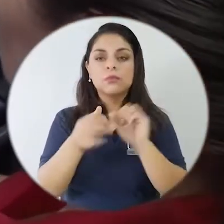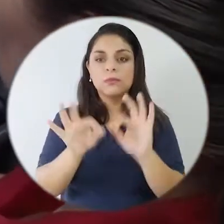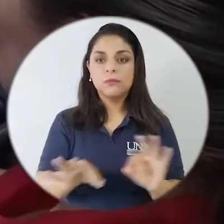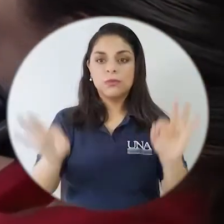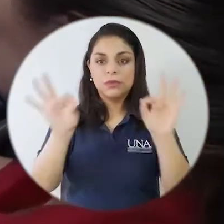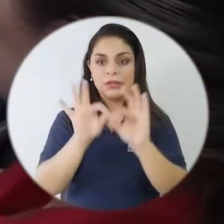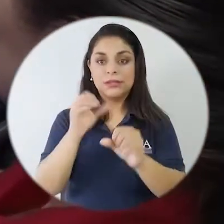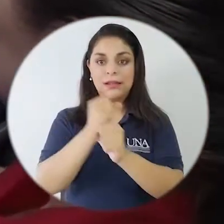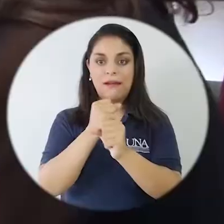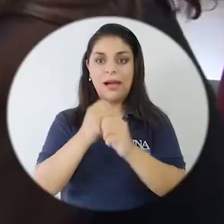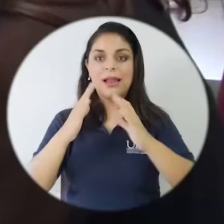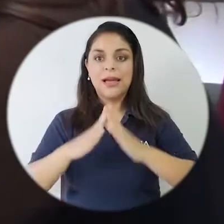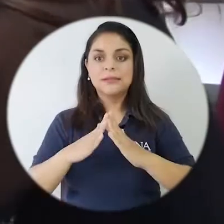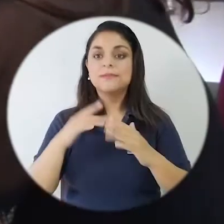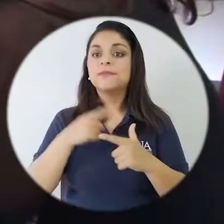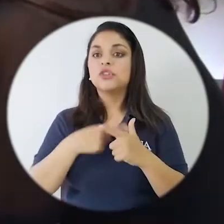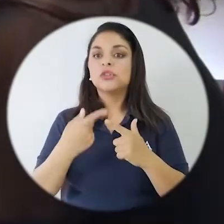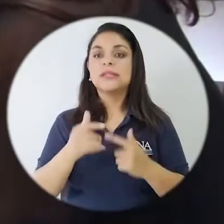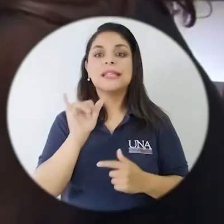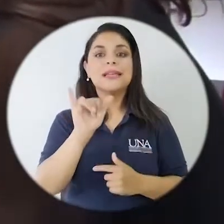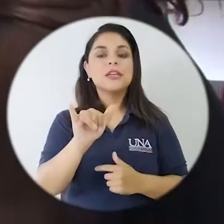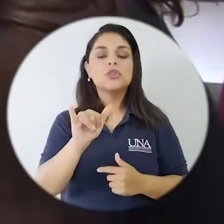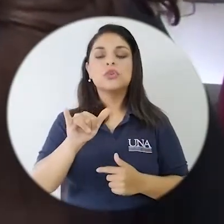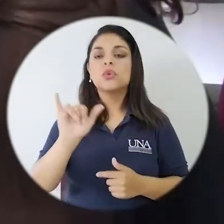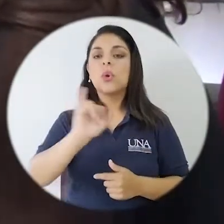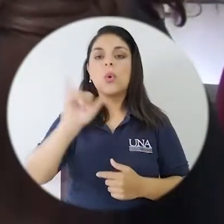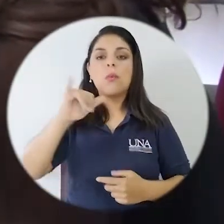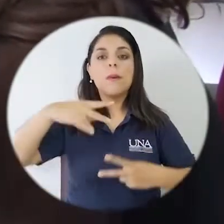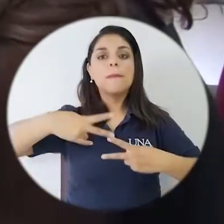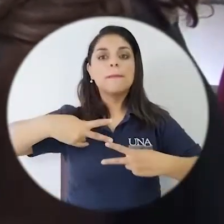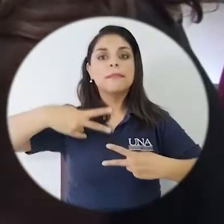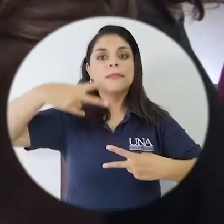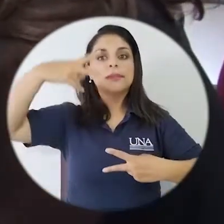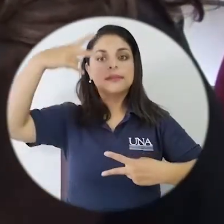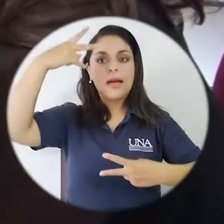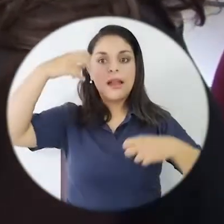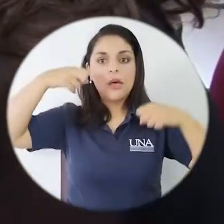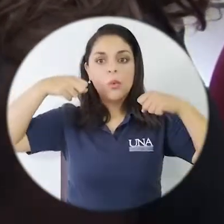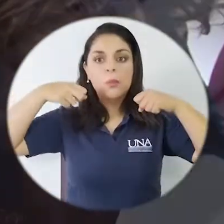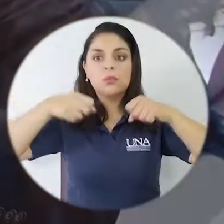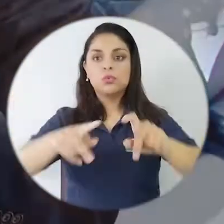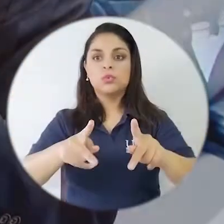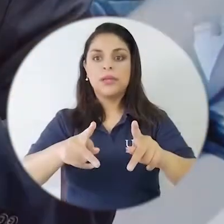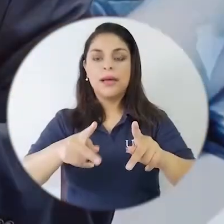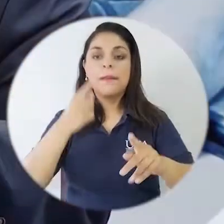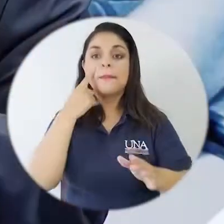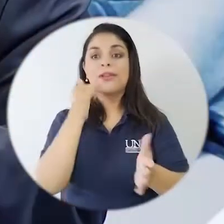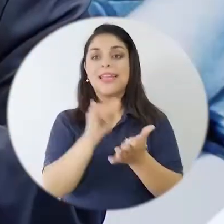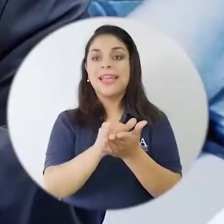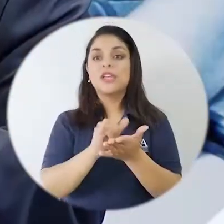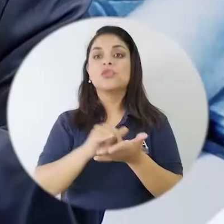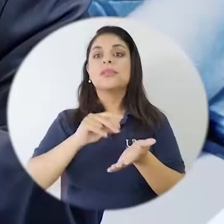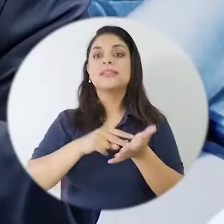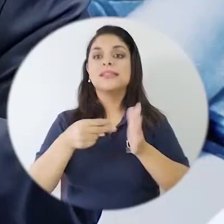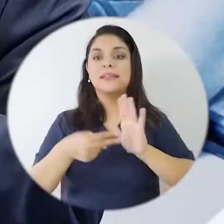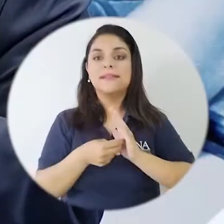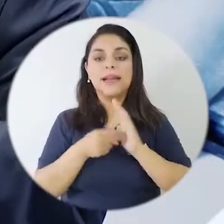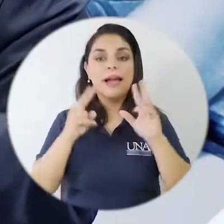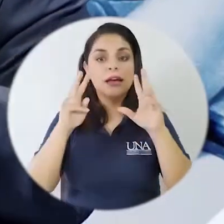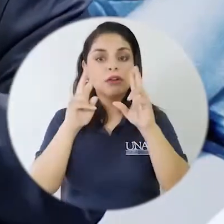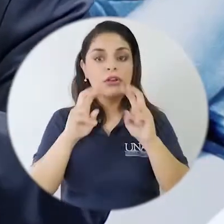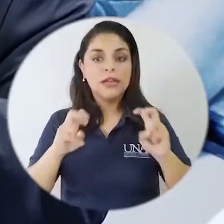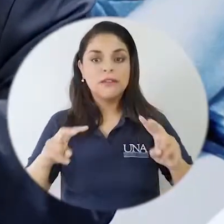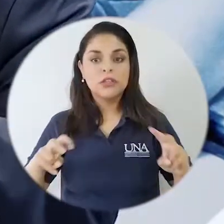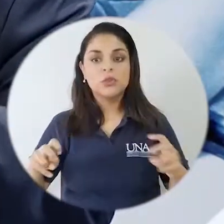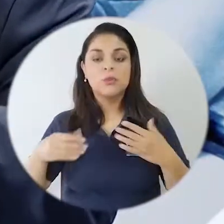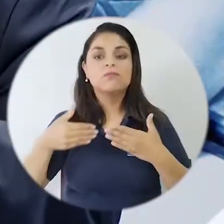más importantes de Ujú. teletrabajar. En ese sentido, creo que hay una gran ventana de oportunidad, porque eso va a